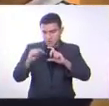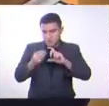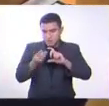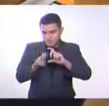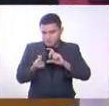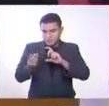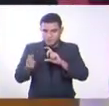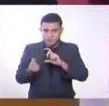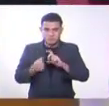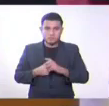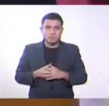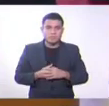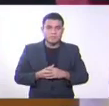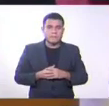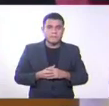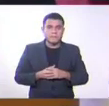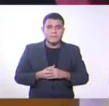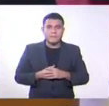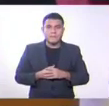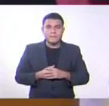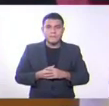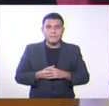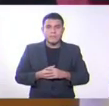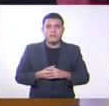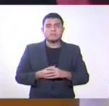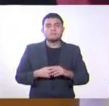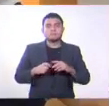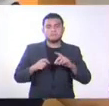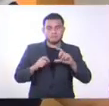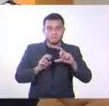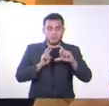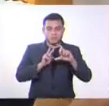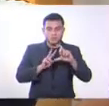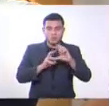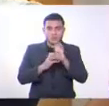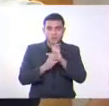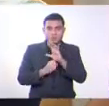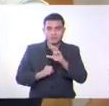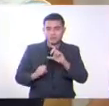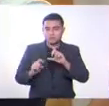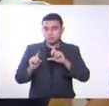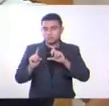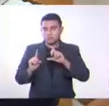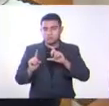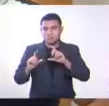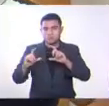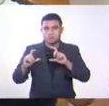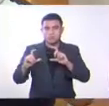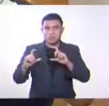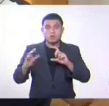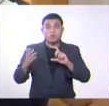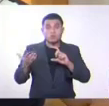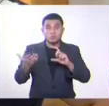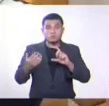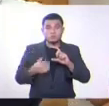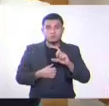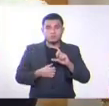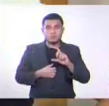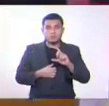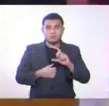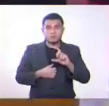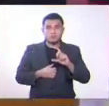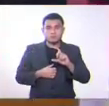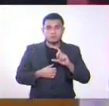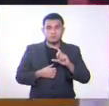Observa esto, Anita. Sí. 2 menos 1. ¿Cuánto era eso? ¿Cuánto es 2